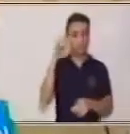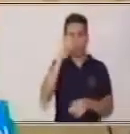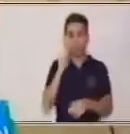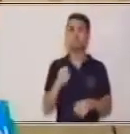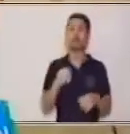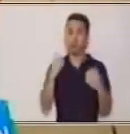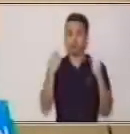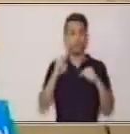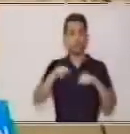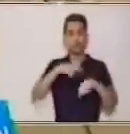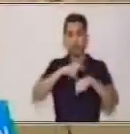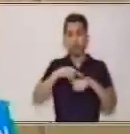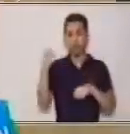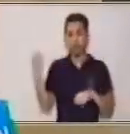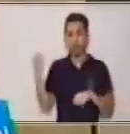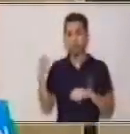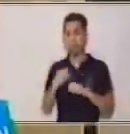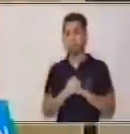método tradicional.